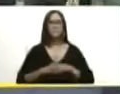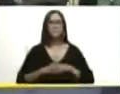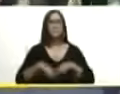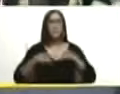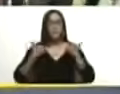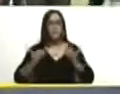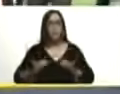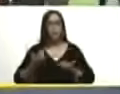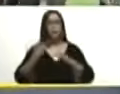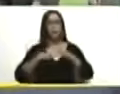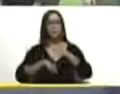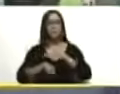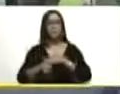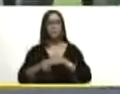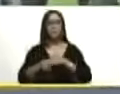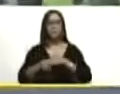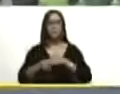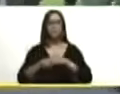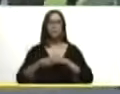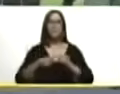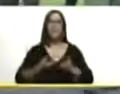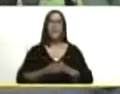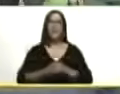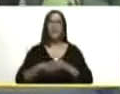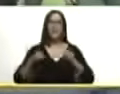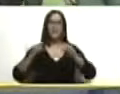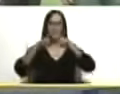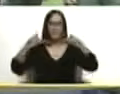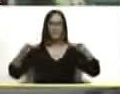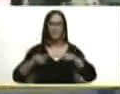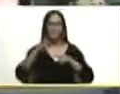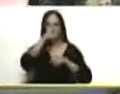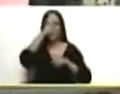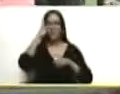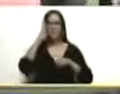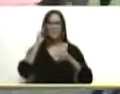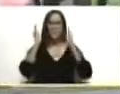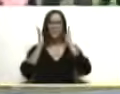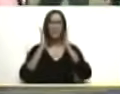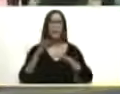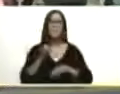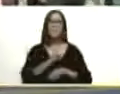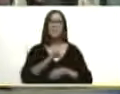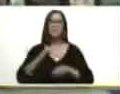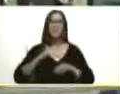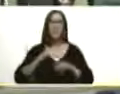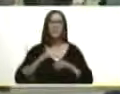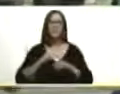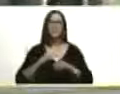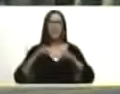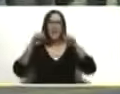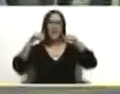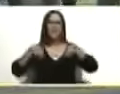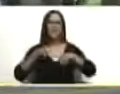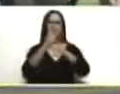Y ahora llegamos al stand de Diosdado Cabello, que lo va a atender personalmente. Aquí lo